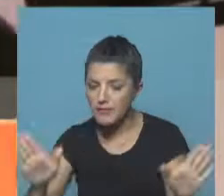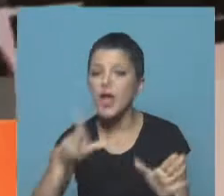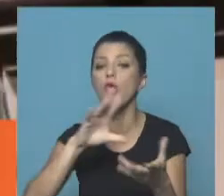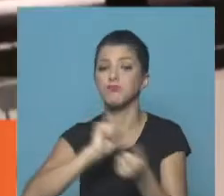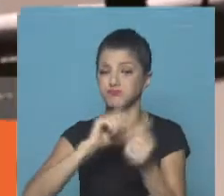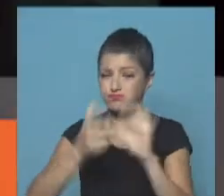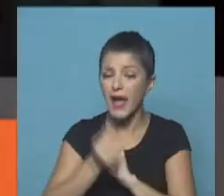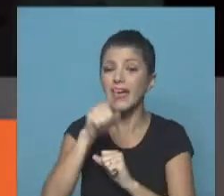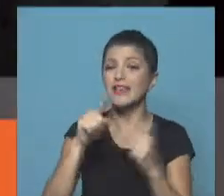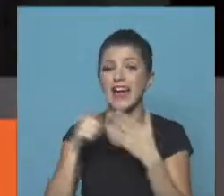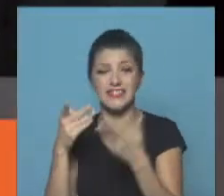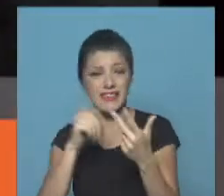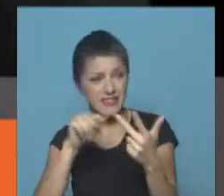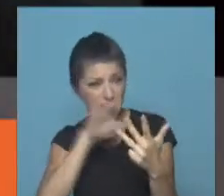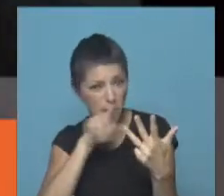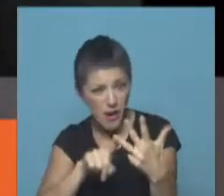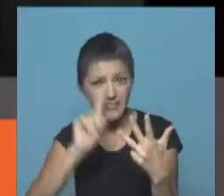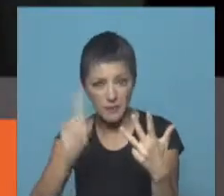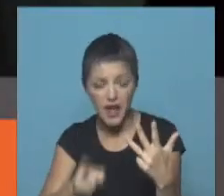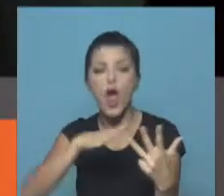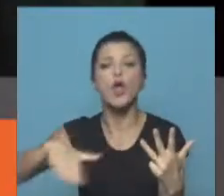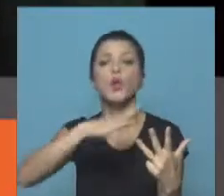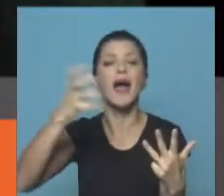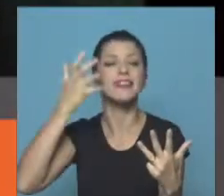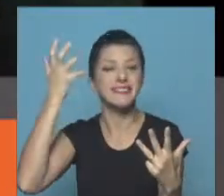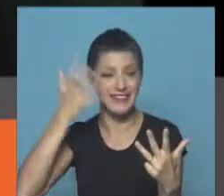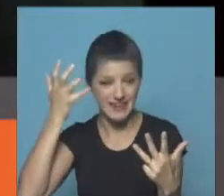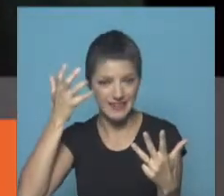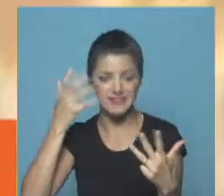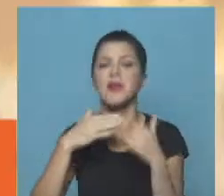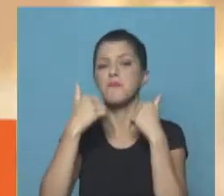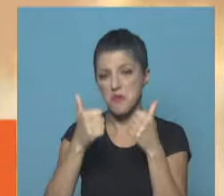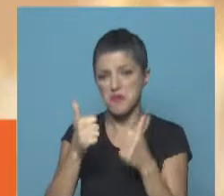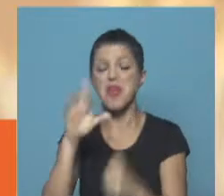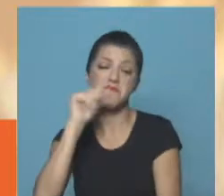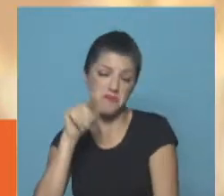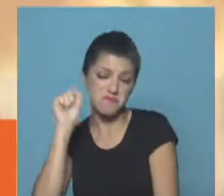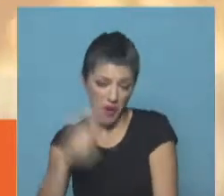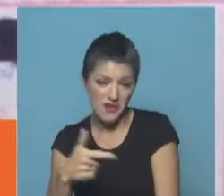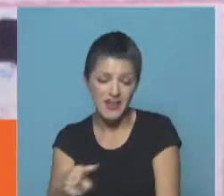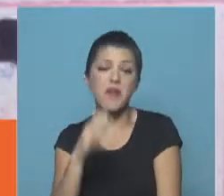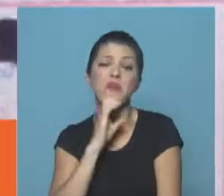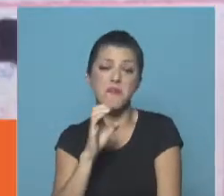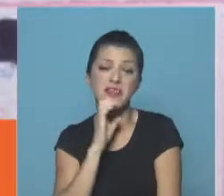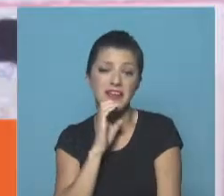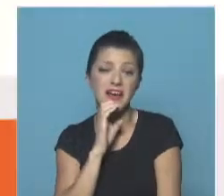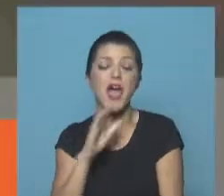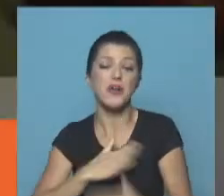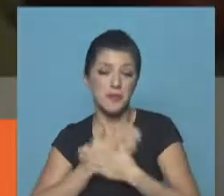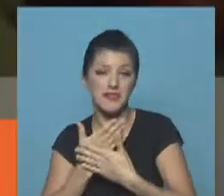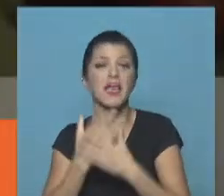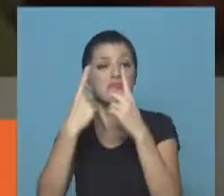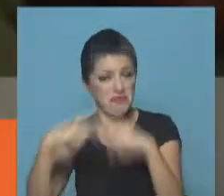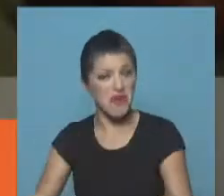novio de Sofía, en una casa en el Delta del Tigre. Entretenida, original, una comedia romántica verdaderamente